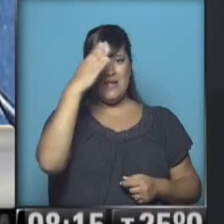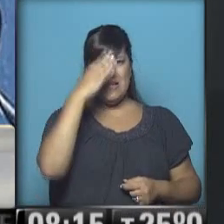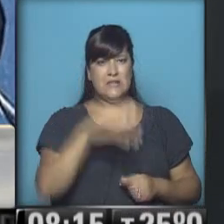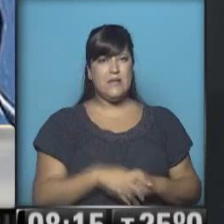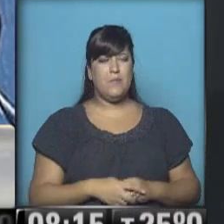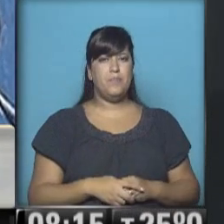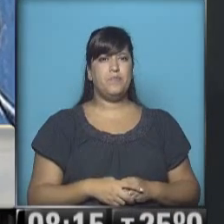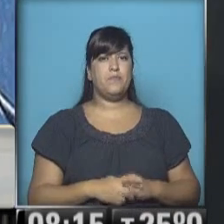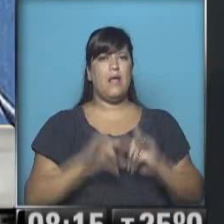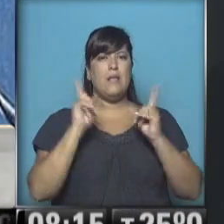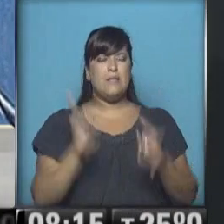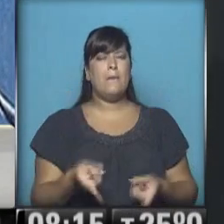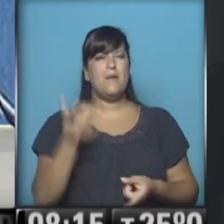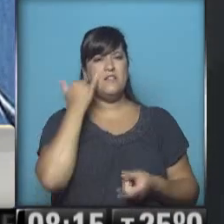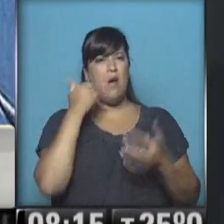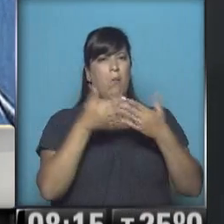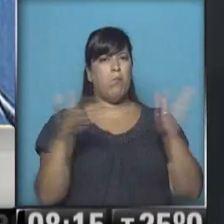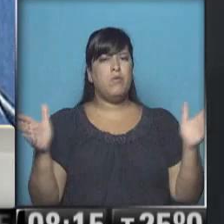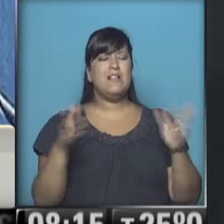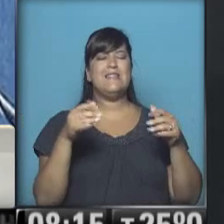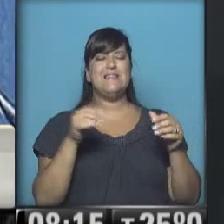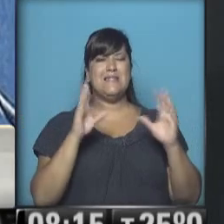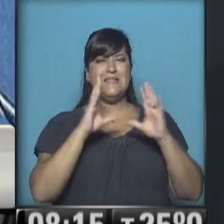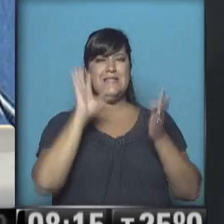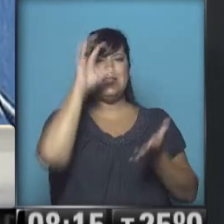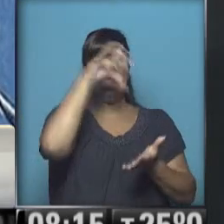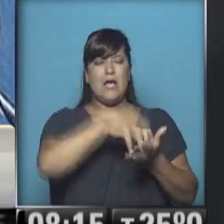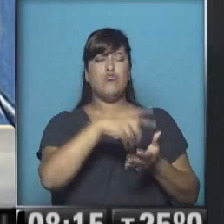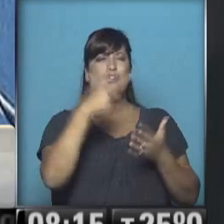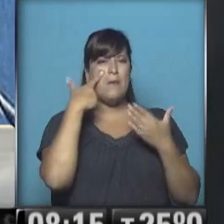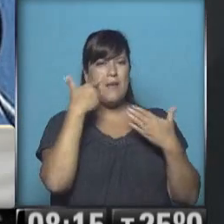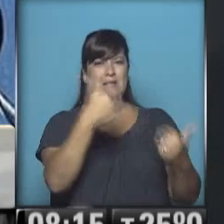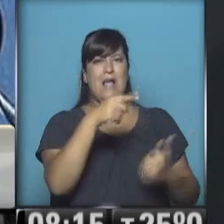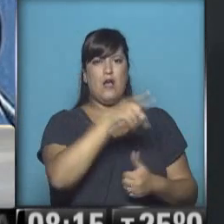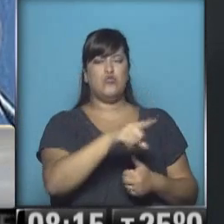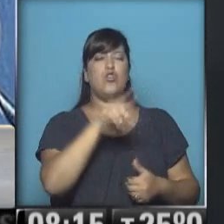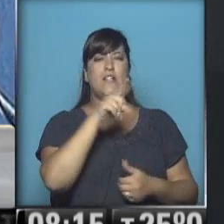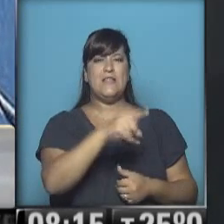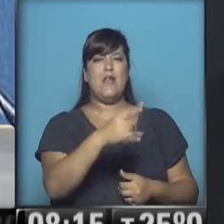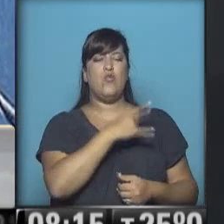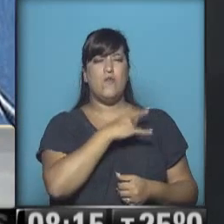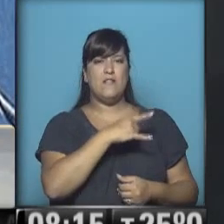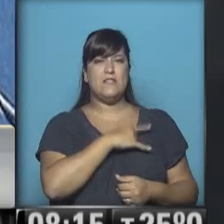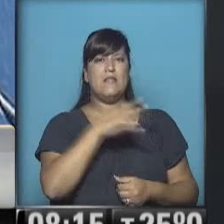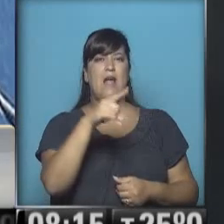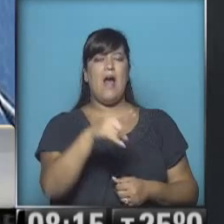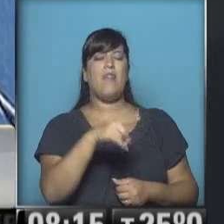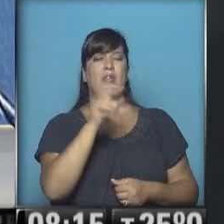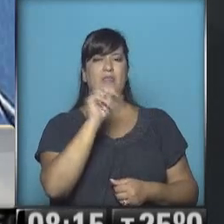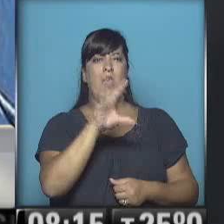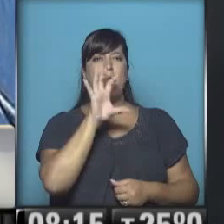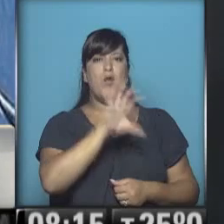se inauguró el Centro de Investigaciones Básicas y Aplicadas en la Universidad Nacional Noroeste de Buenos Aires, en la provincia de